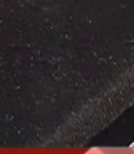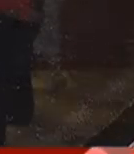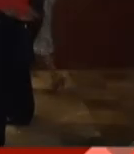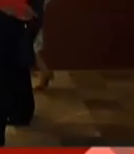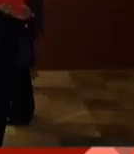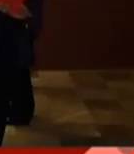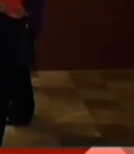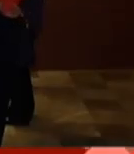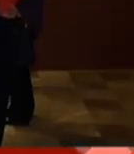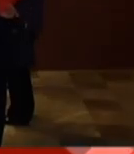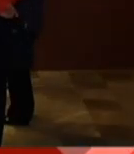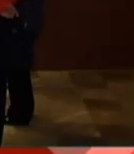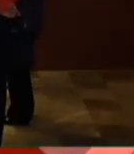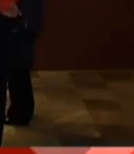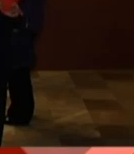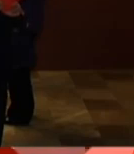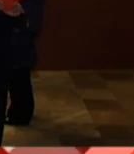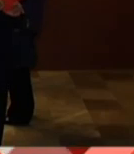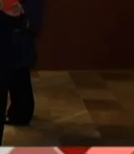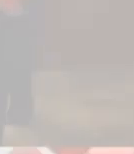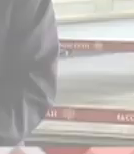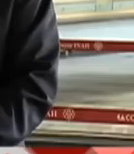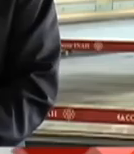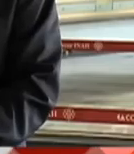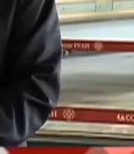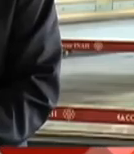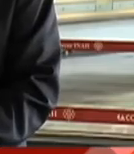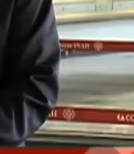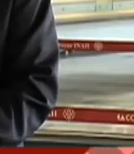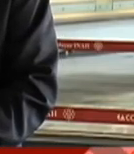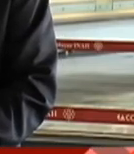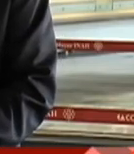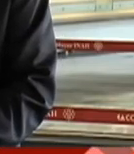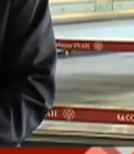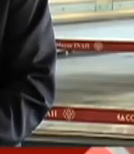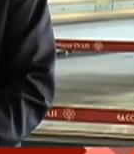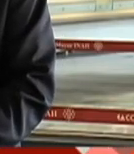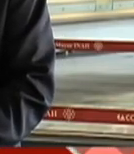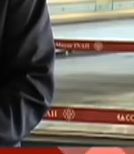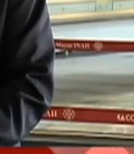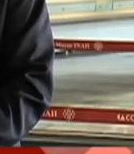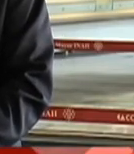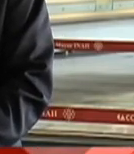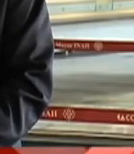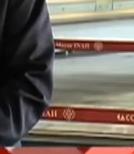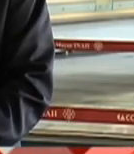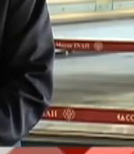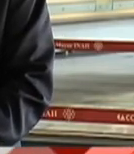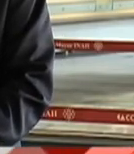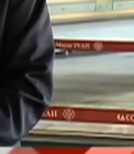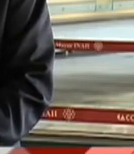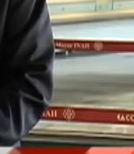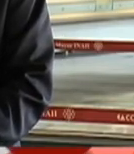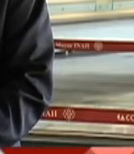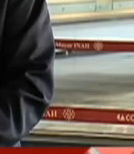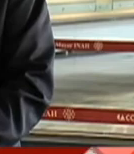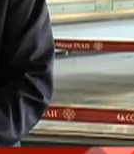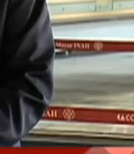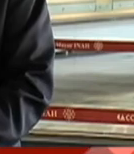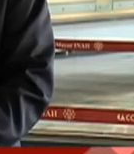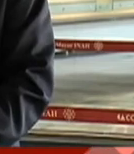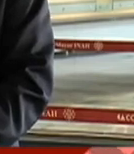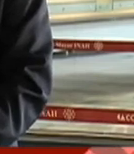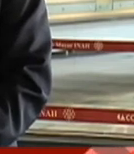cuyos resultados se muestran en esta exposición. Vemos los frutos que a lo largo de 4 décadas se han alcanzado en la investigación